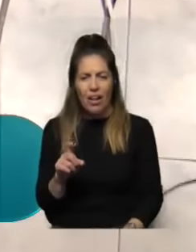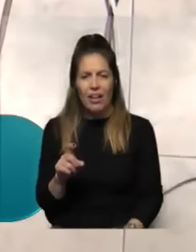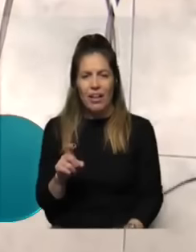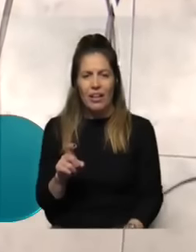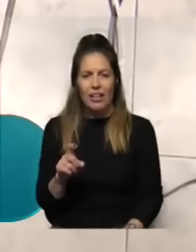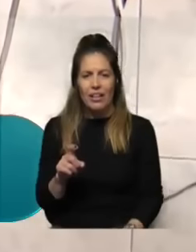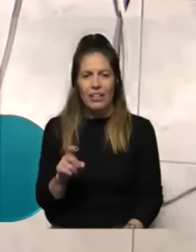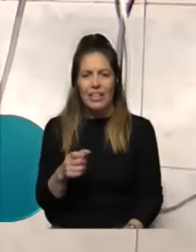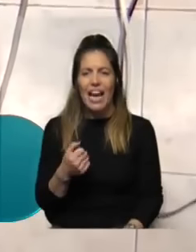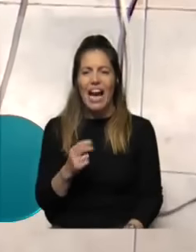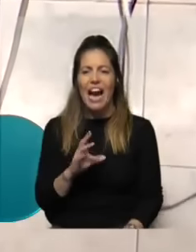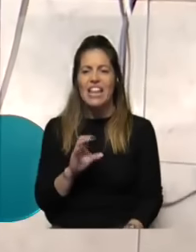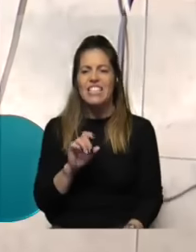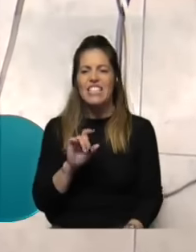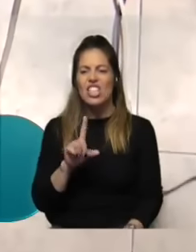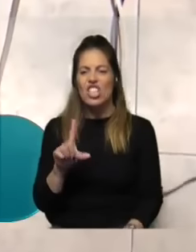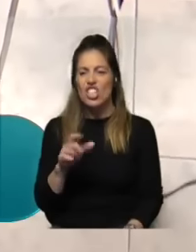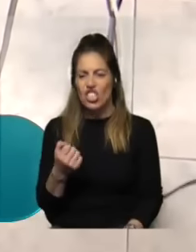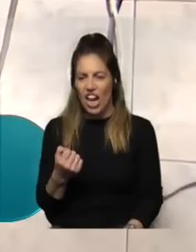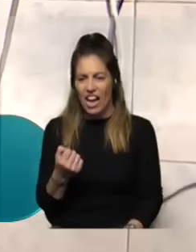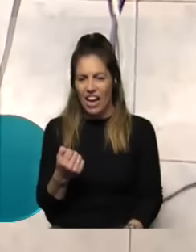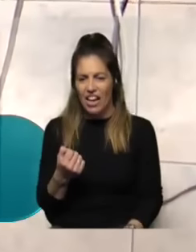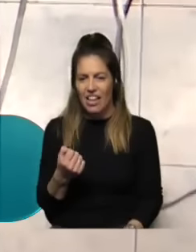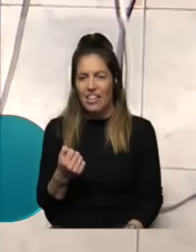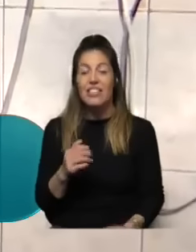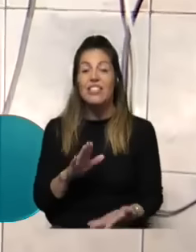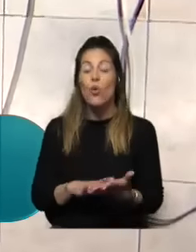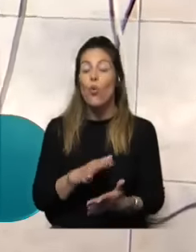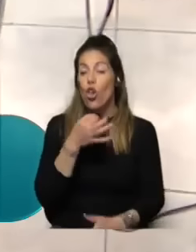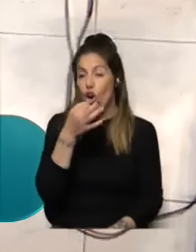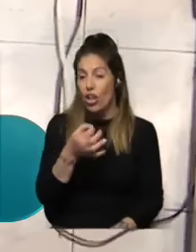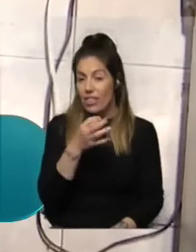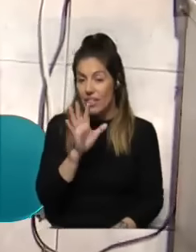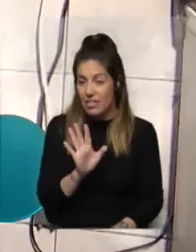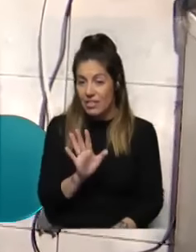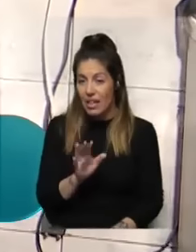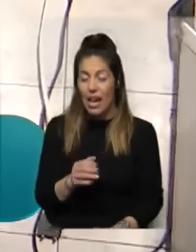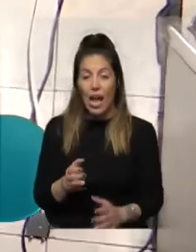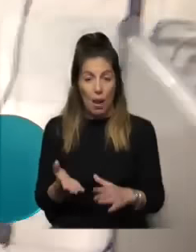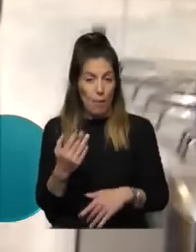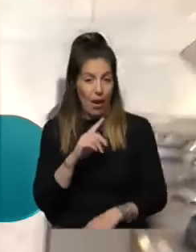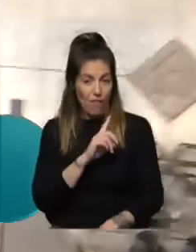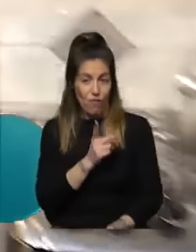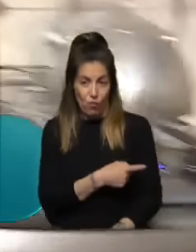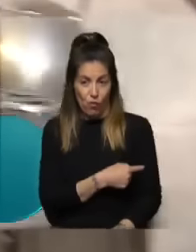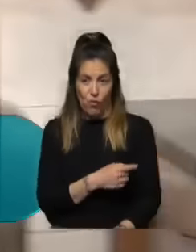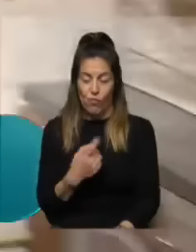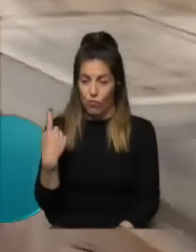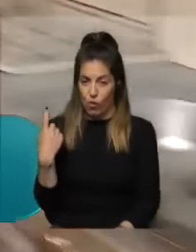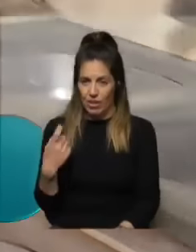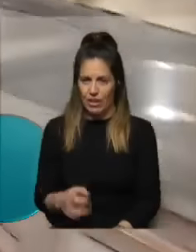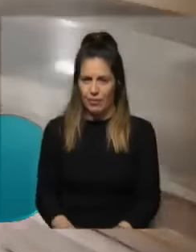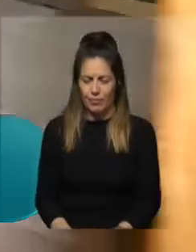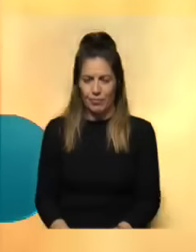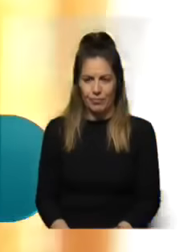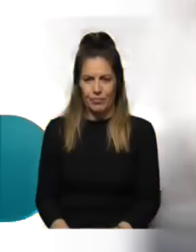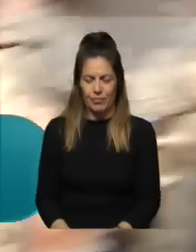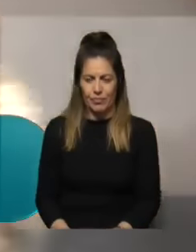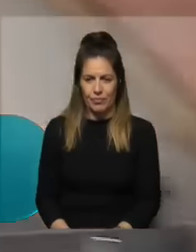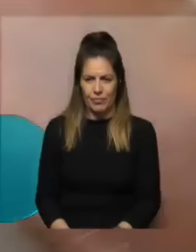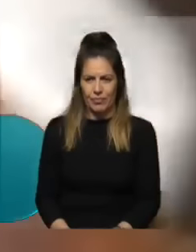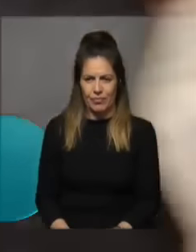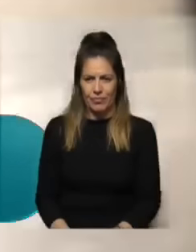de arcilla, que según lo que dicen... Es como el más polenta. Mira usted, qué bueno. Le meté arsénico